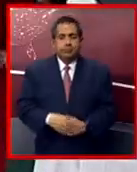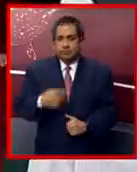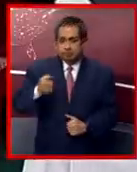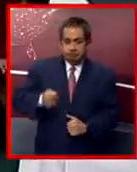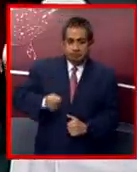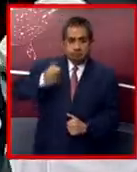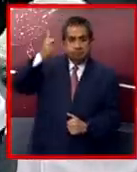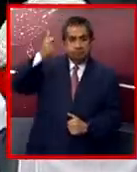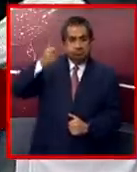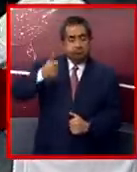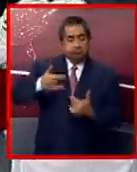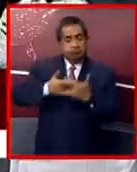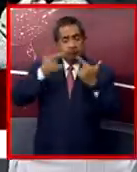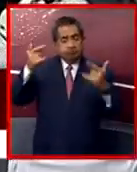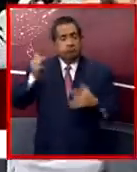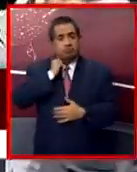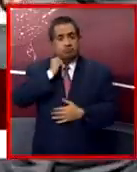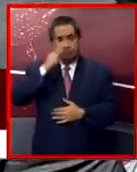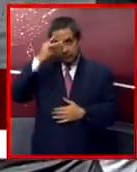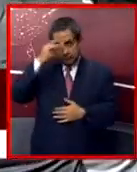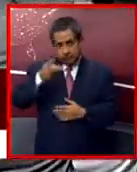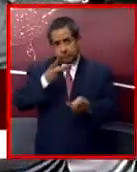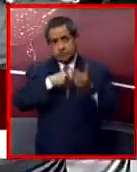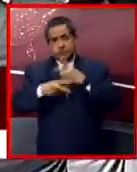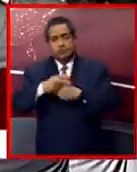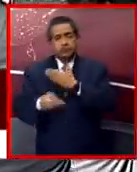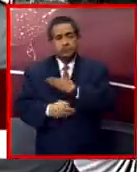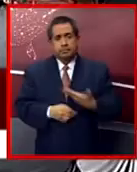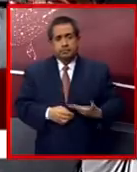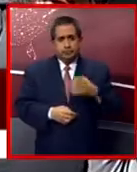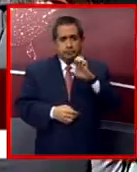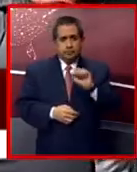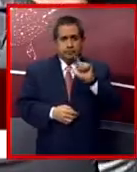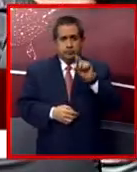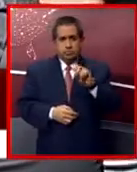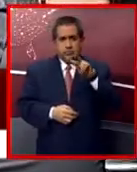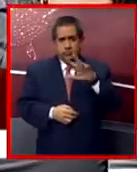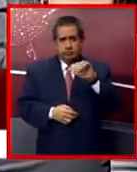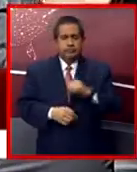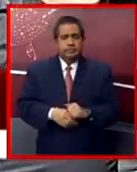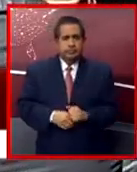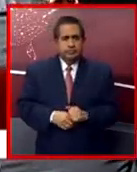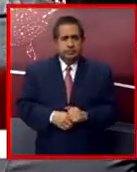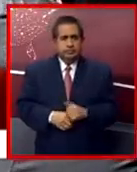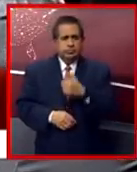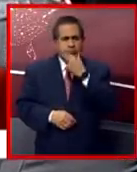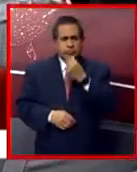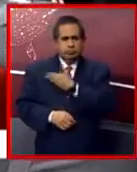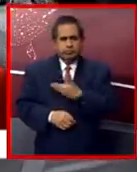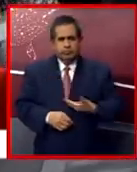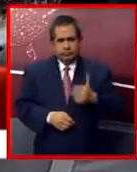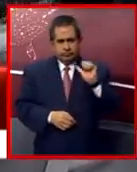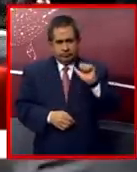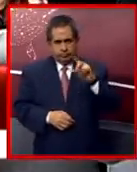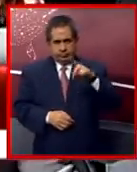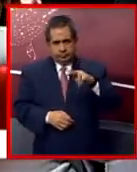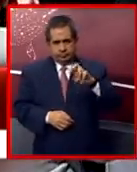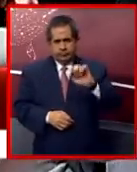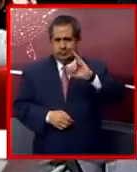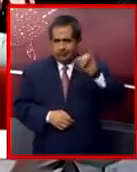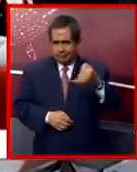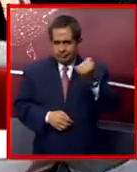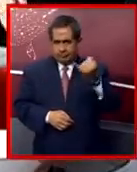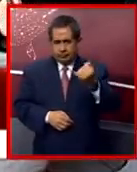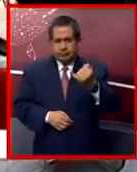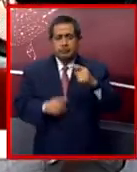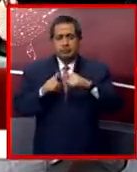en el Senado de México se realizó la visita de un presidente de la República Eslovaca. El mandatario, Andrej Kiska, fue recibido en la sede senatorial por el